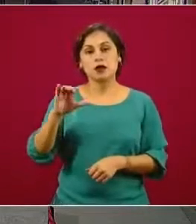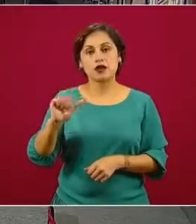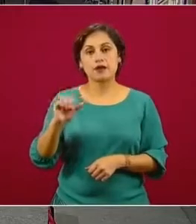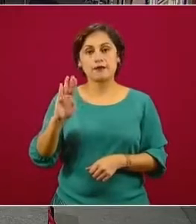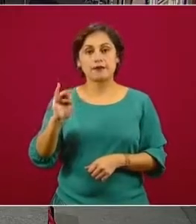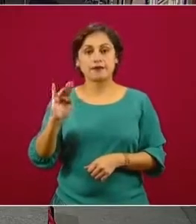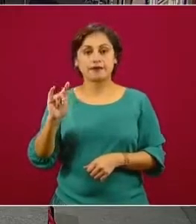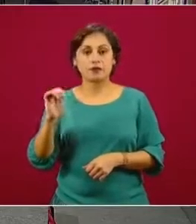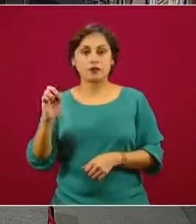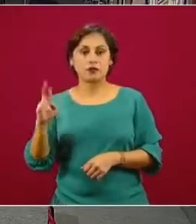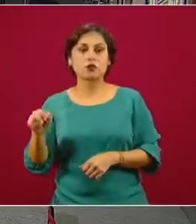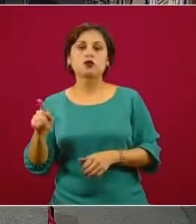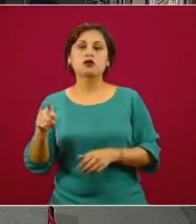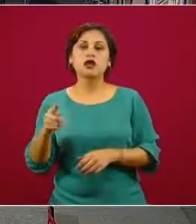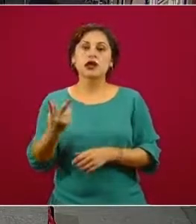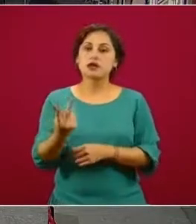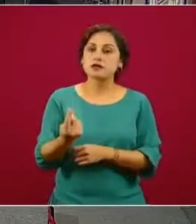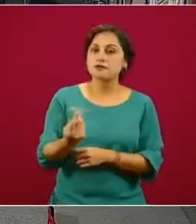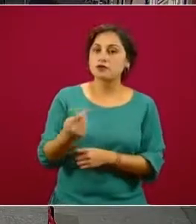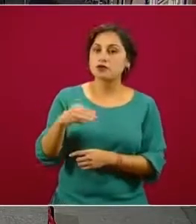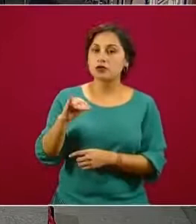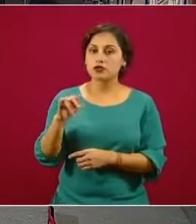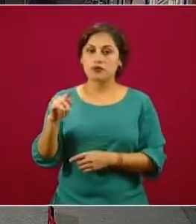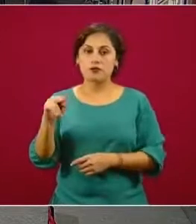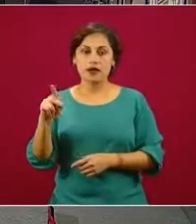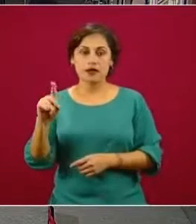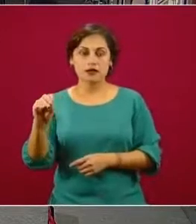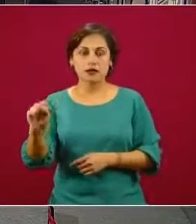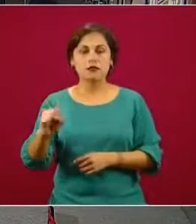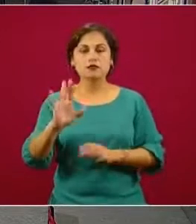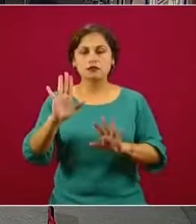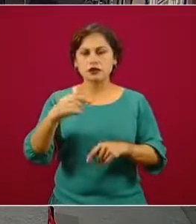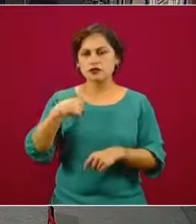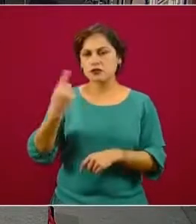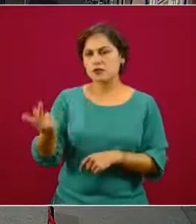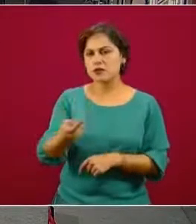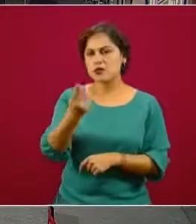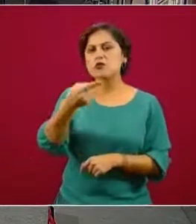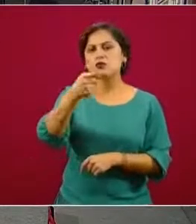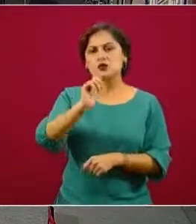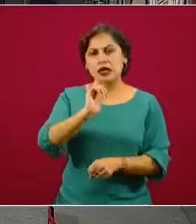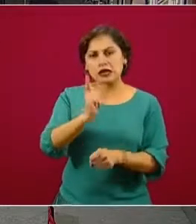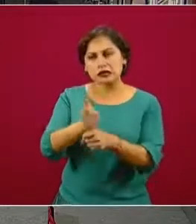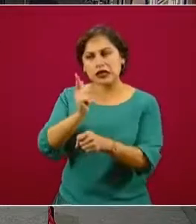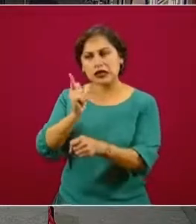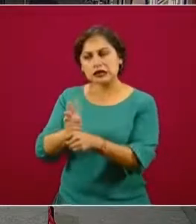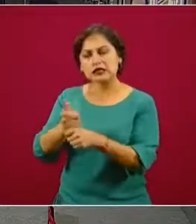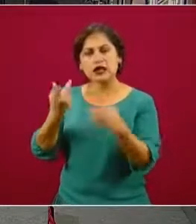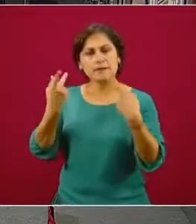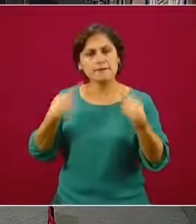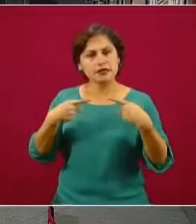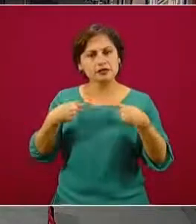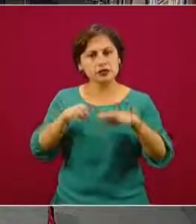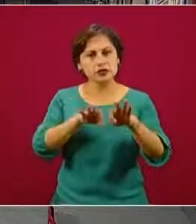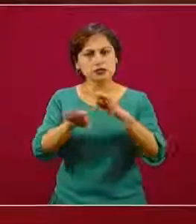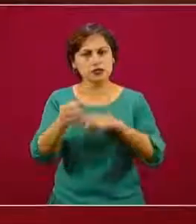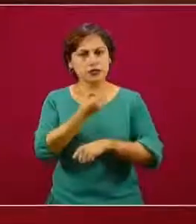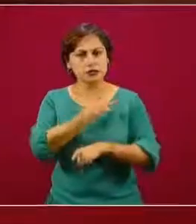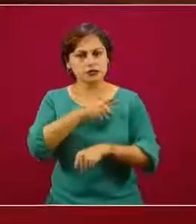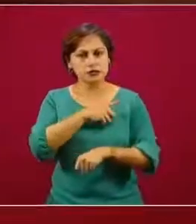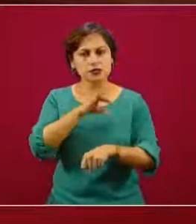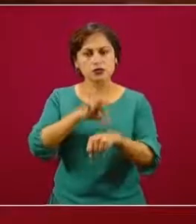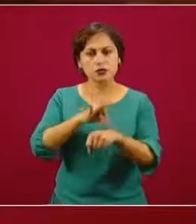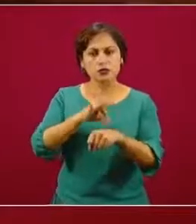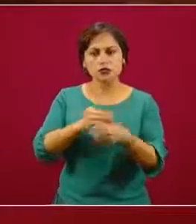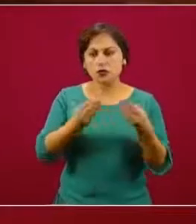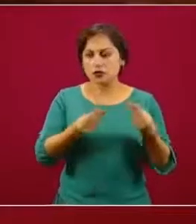Televisión. Quisiera preguntarle si han detectado qué podría estar frenando que los médicos reciban el equipo de protección personal, ya que